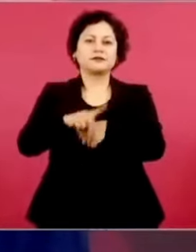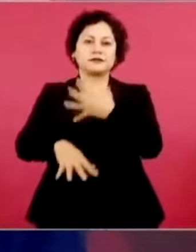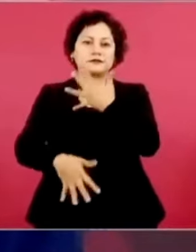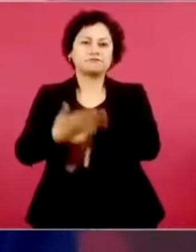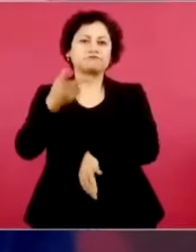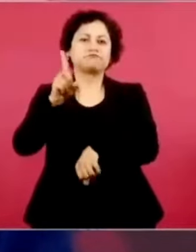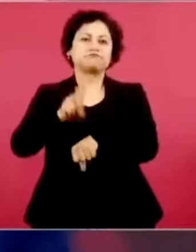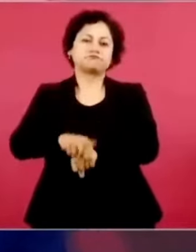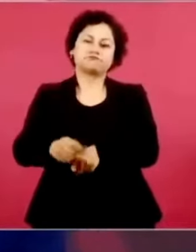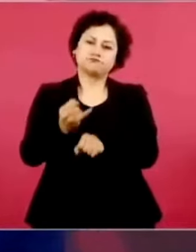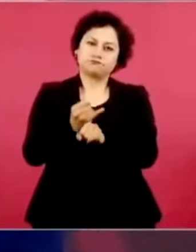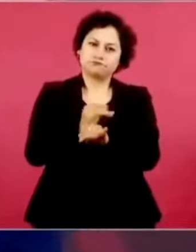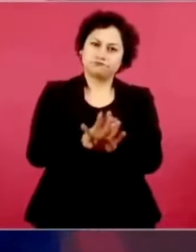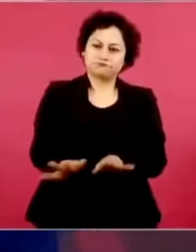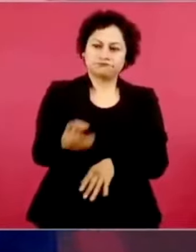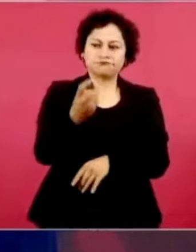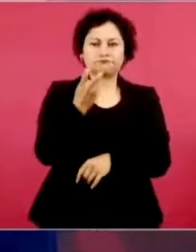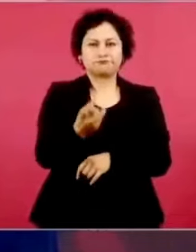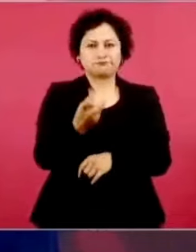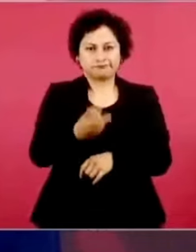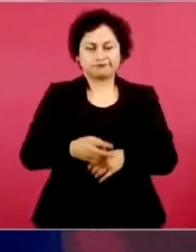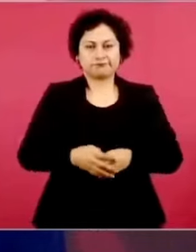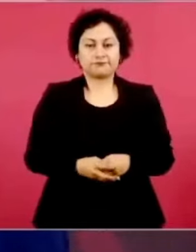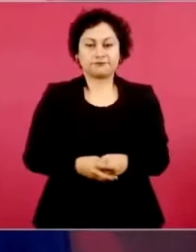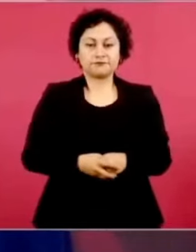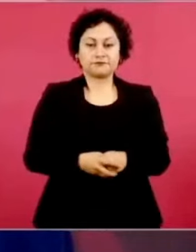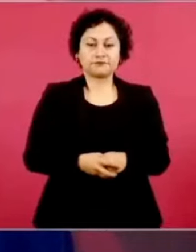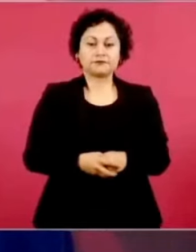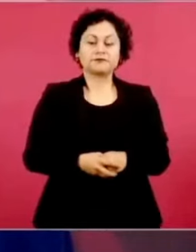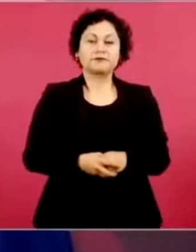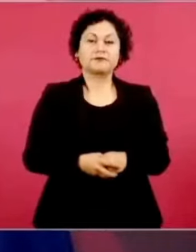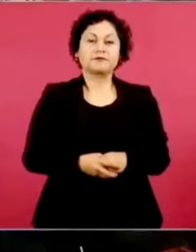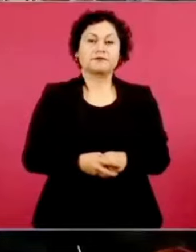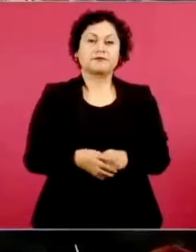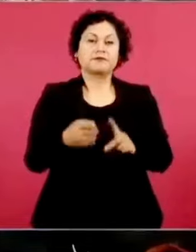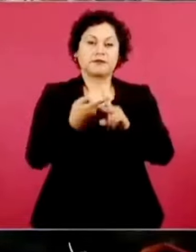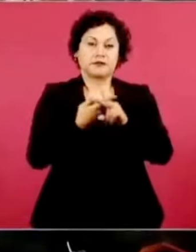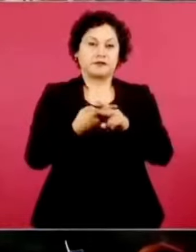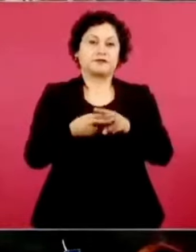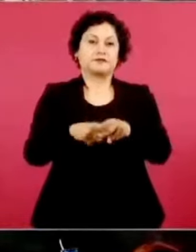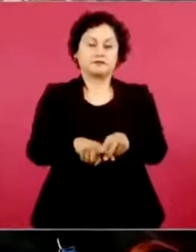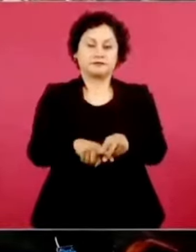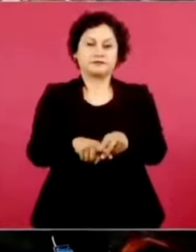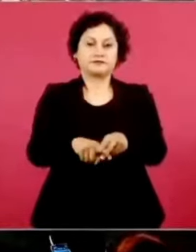Vamos a informar y empezamos